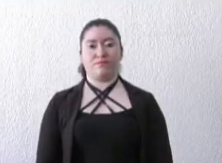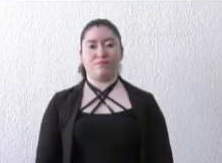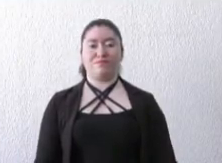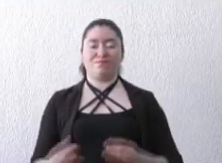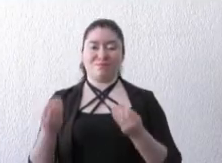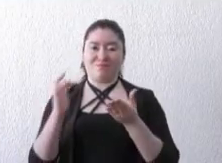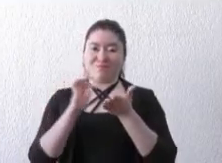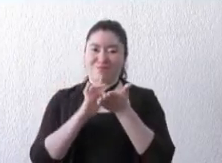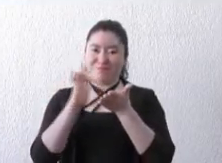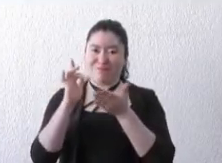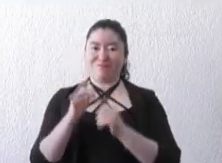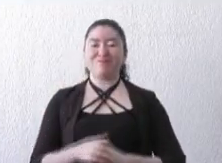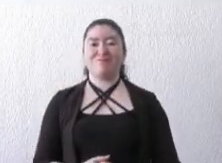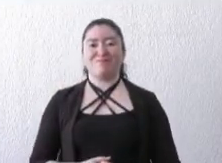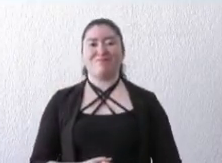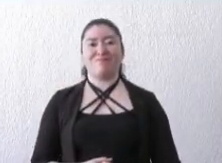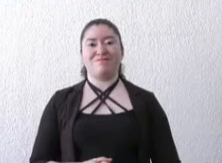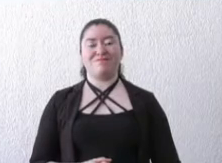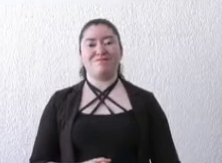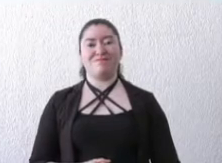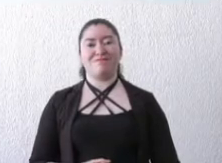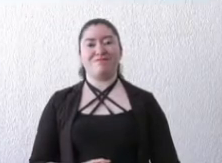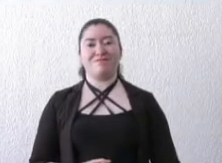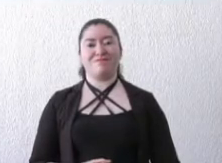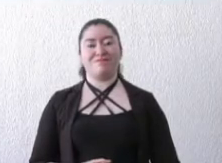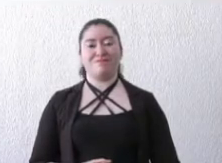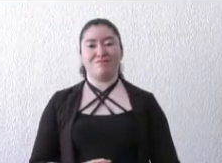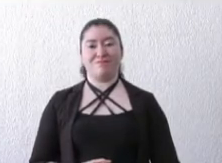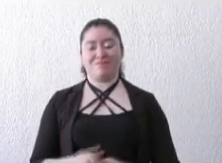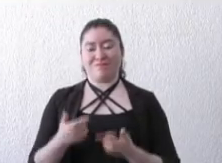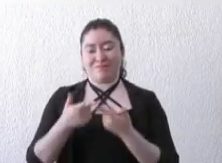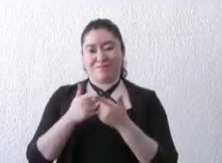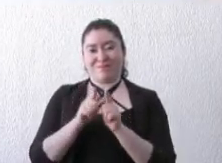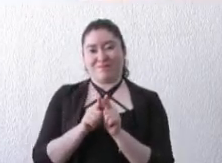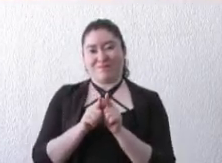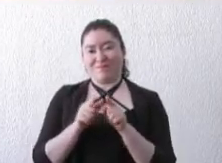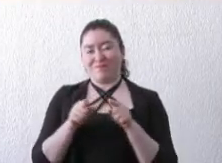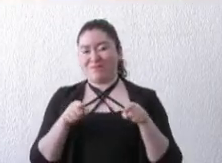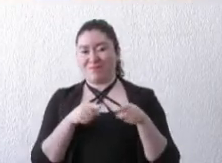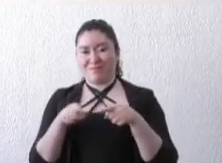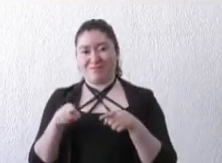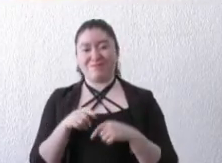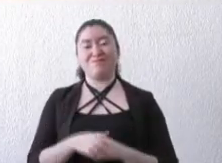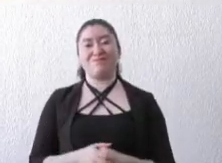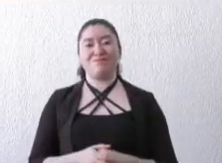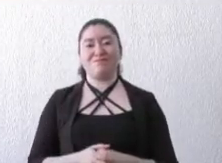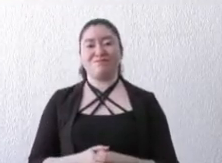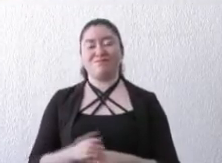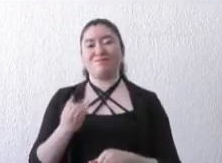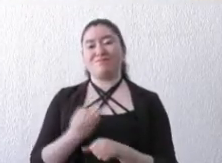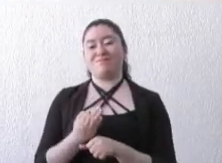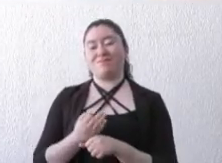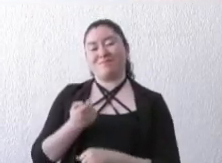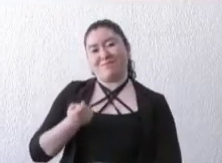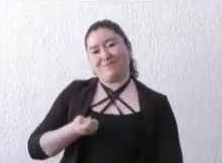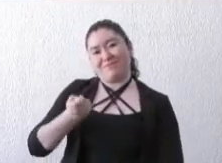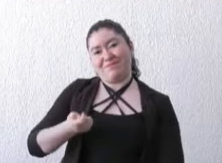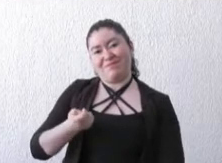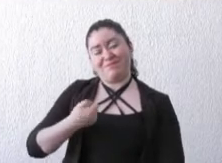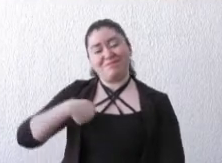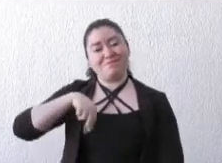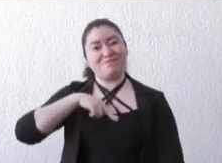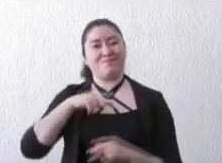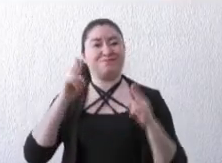Gracias a los miembros de la Orquesta Típica. Les mandamos un saludo. Continuamos con el